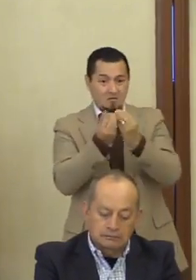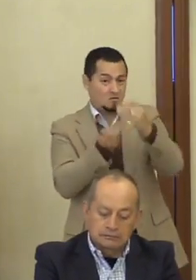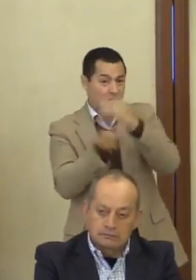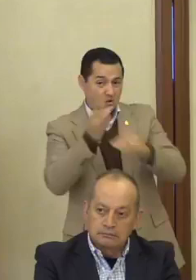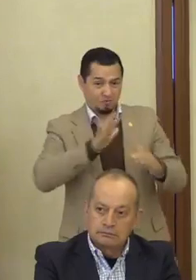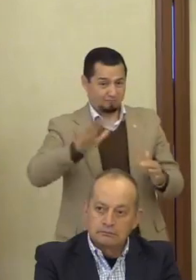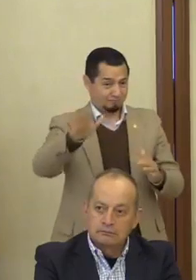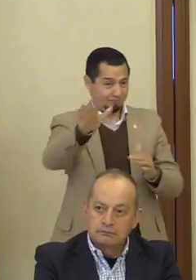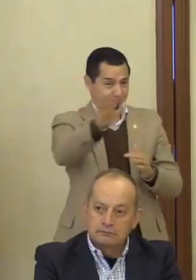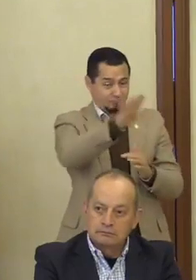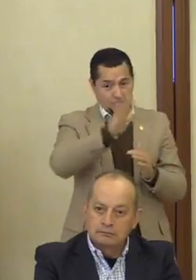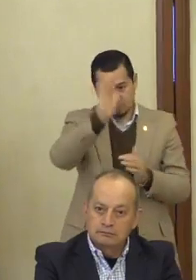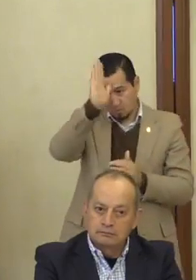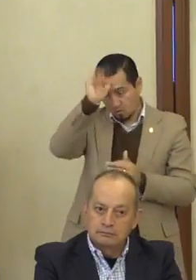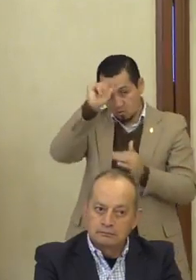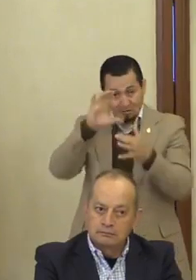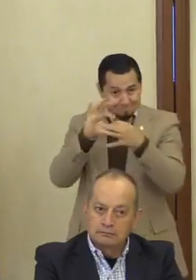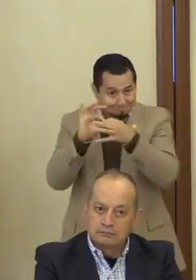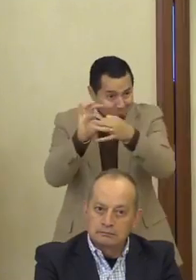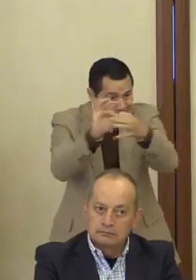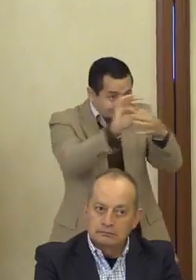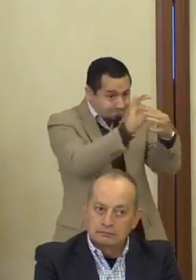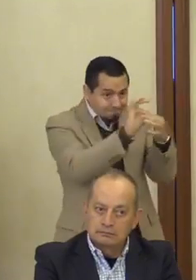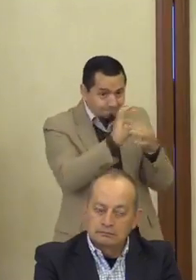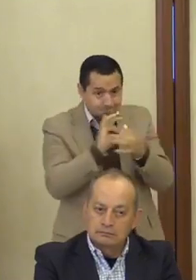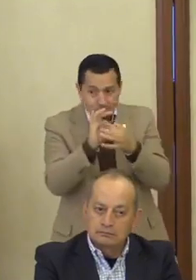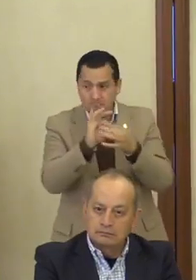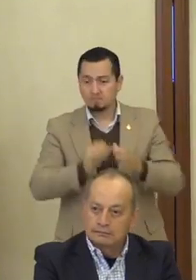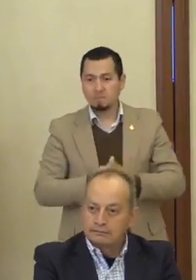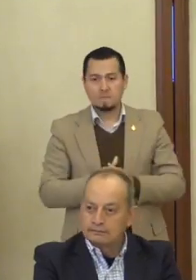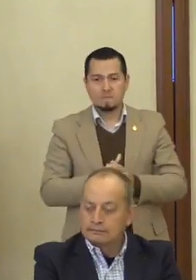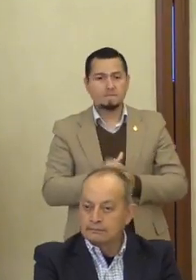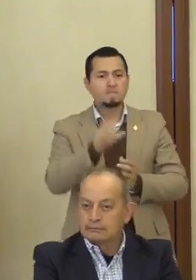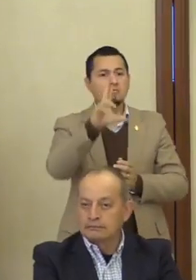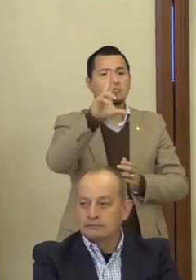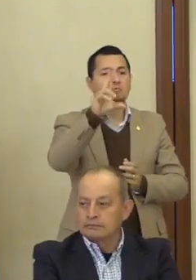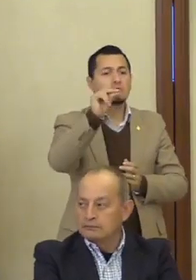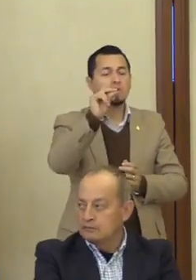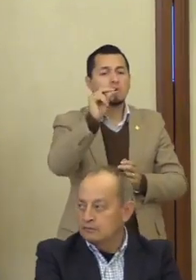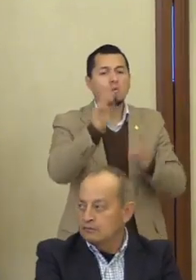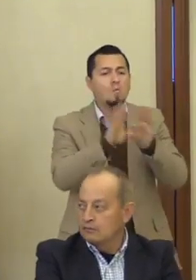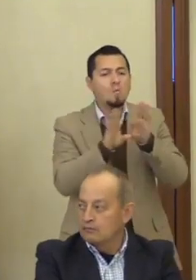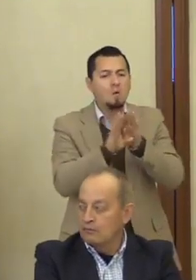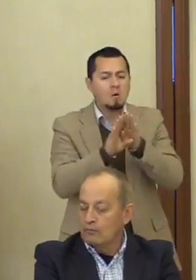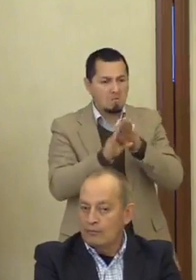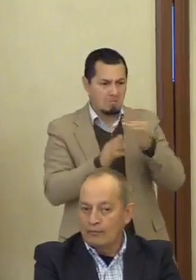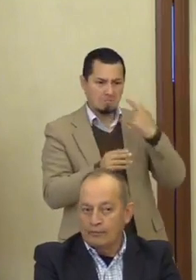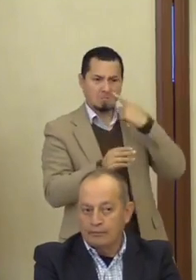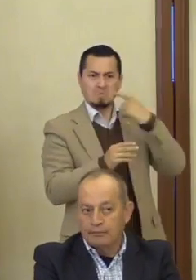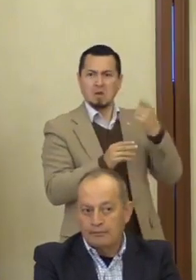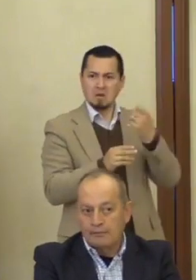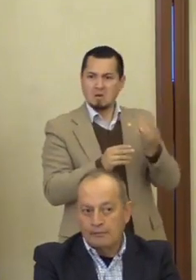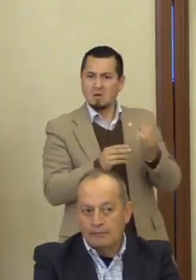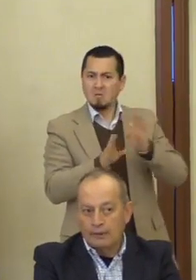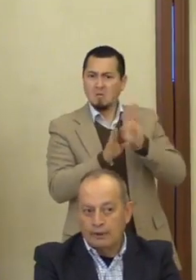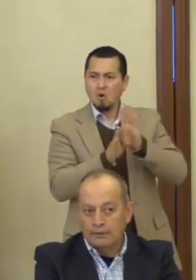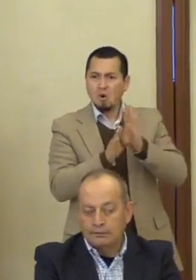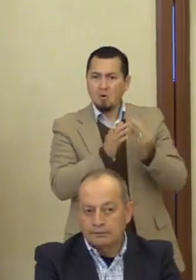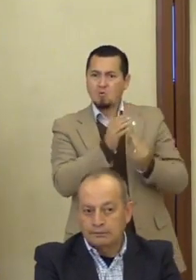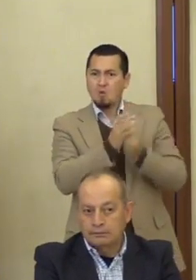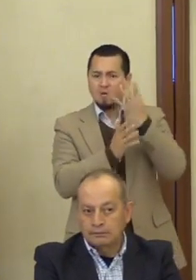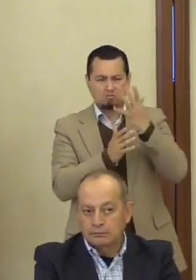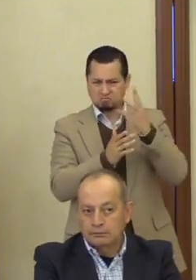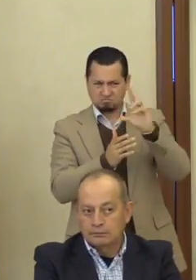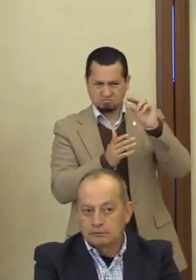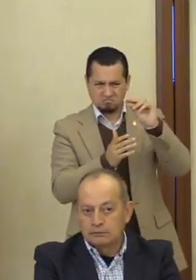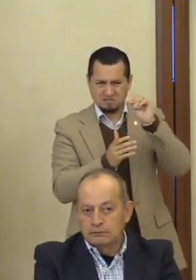estatales, acordamos, no porque haya sido un asunto nuevo, así debe de ser, pero dejamos